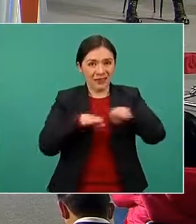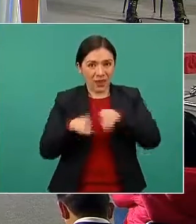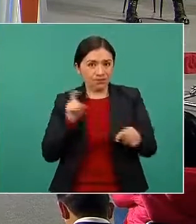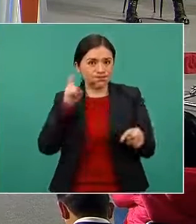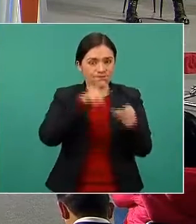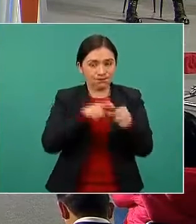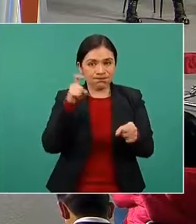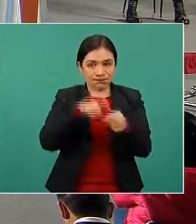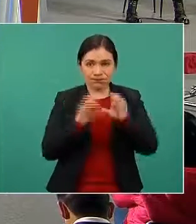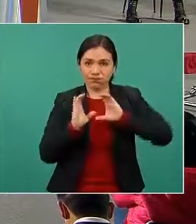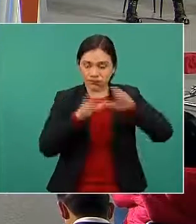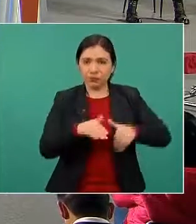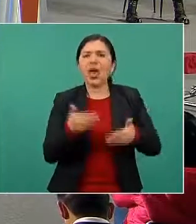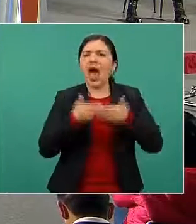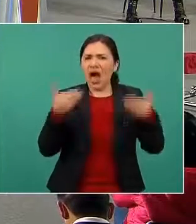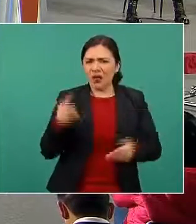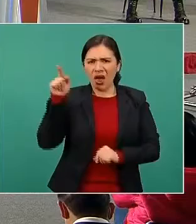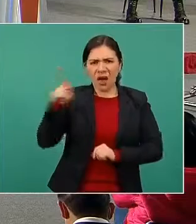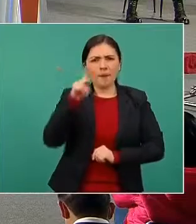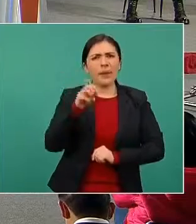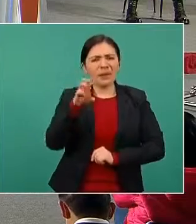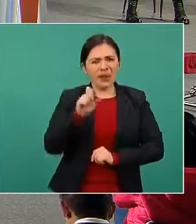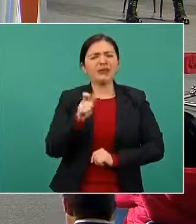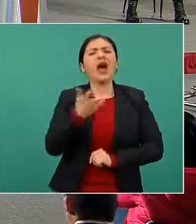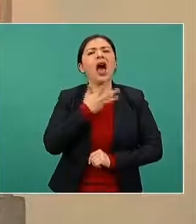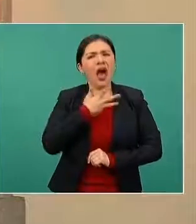Actualmente en Pemex hay plazas vacantes